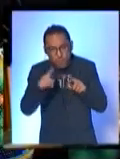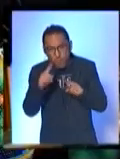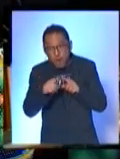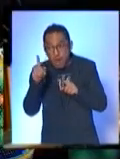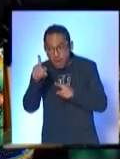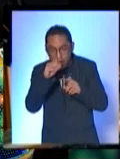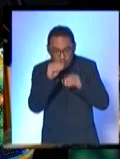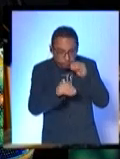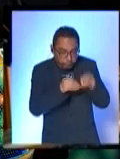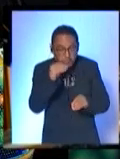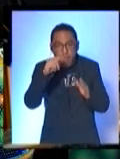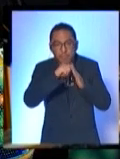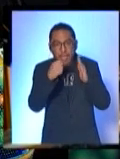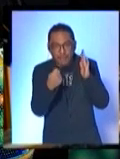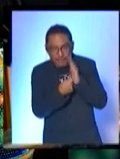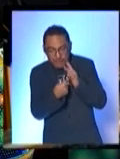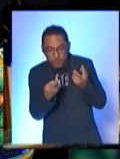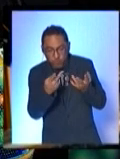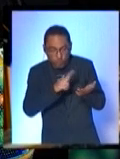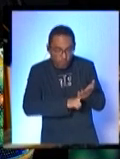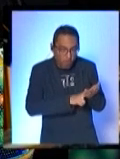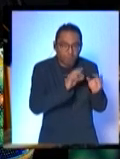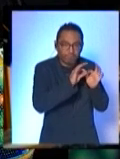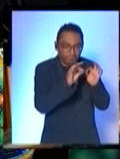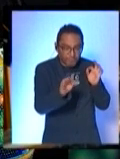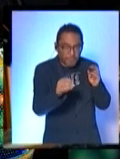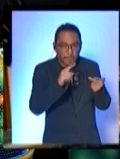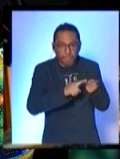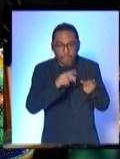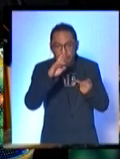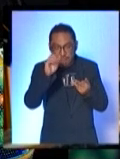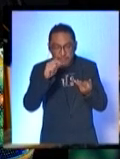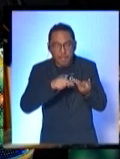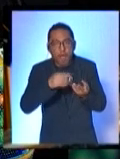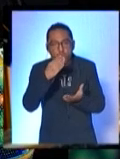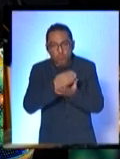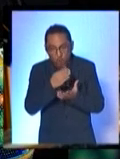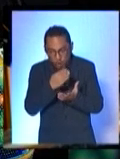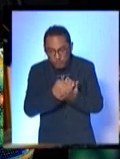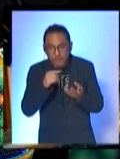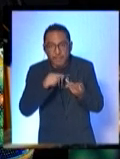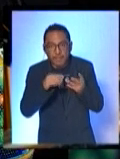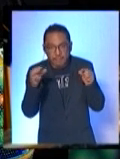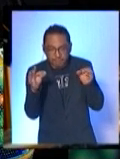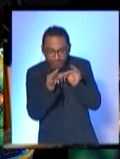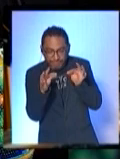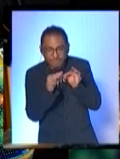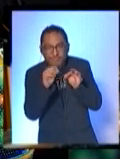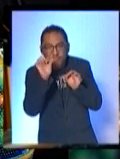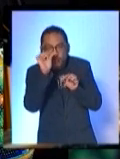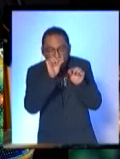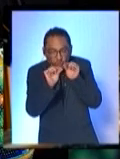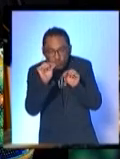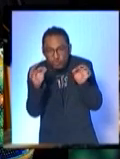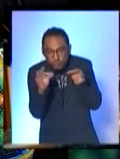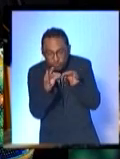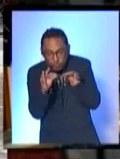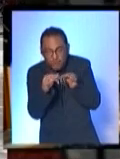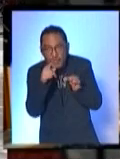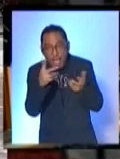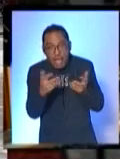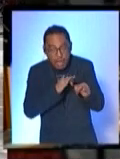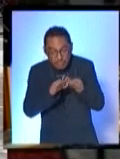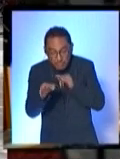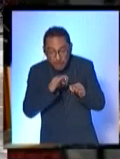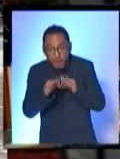realizadas en técnica mixta, con fibra sintética, resinas, bronce y las coloridas cuencas que caracterizan el trabajo realizado